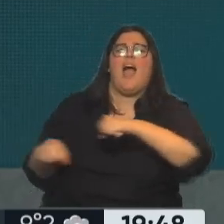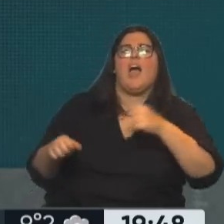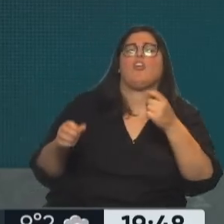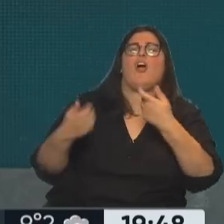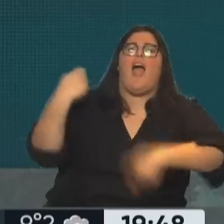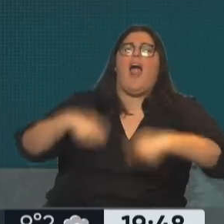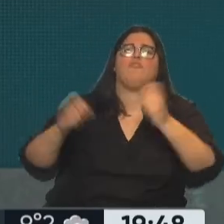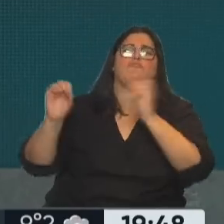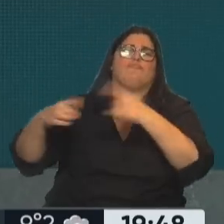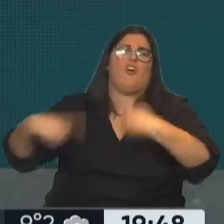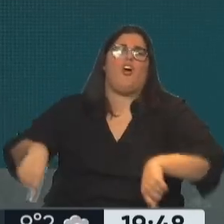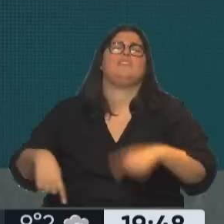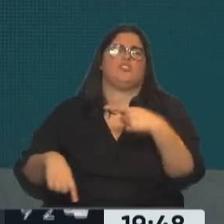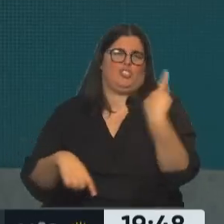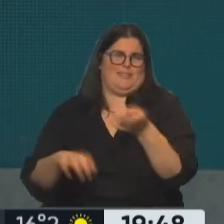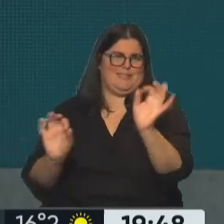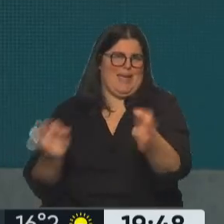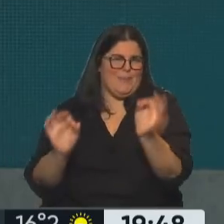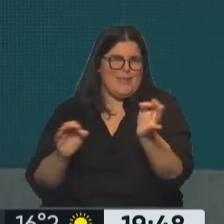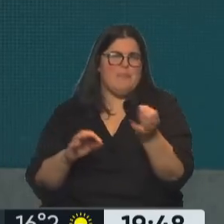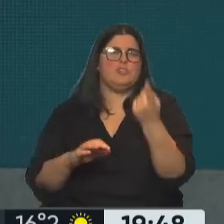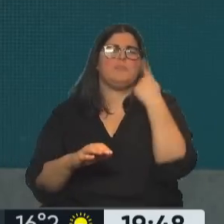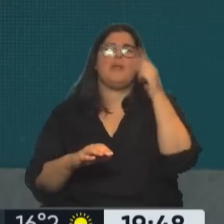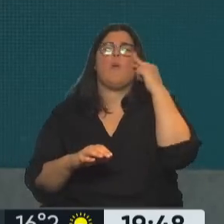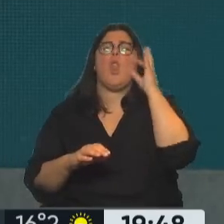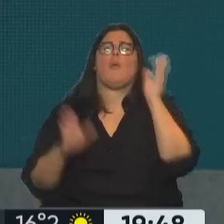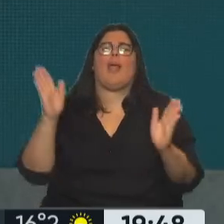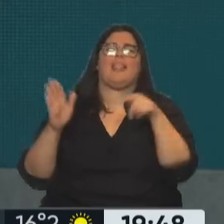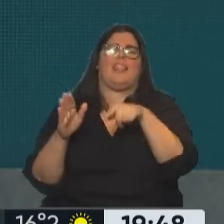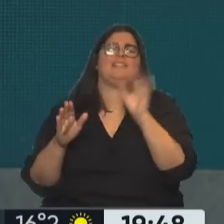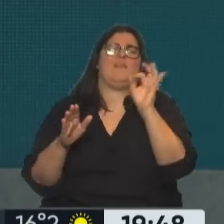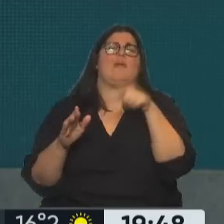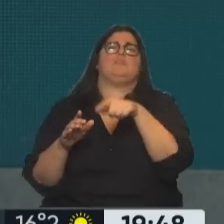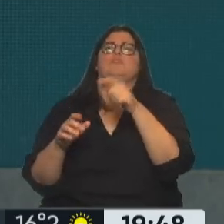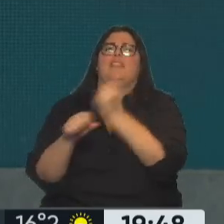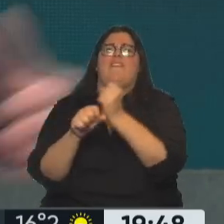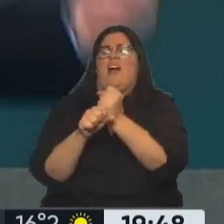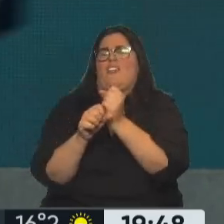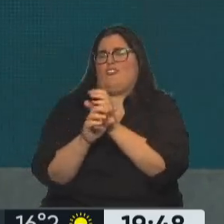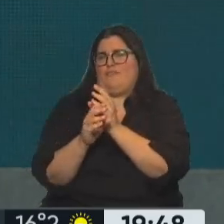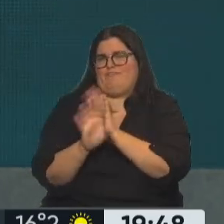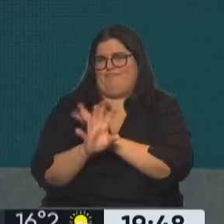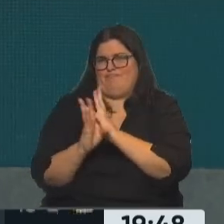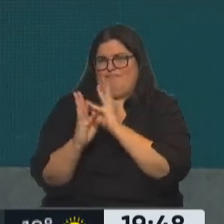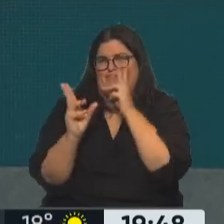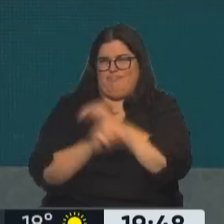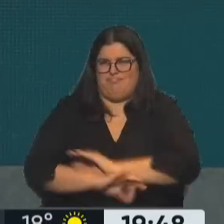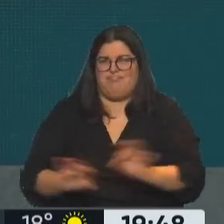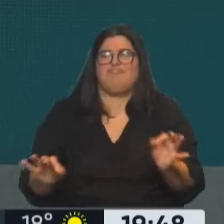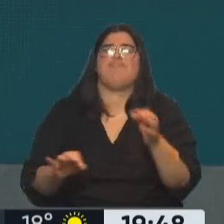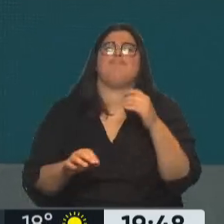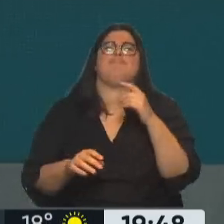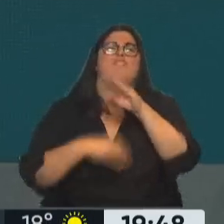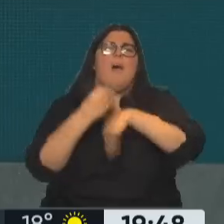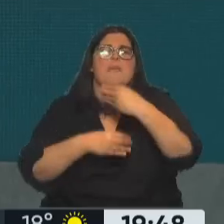del 90 los iba a expulsar del mercado. Bien. Y hay 3 generaciones, parieron hijos, parieron familias y